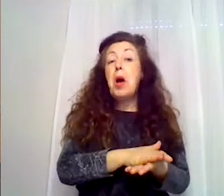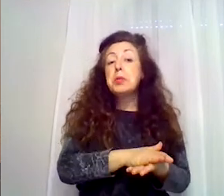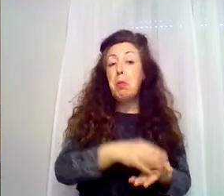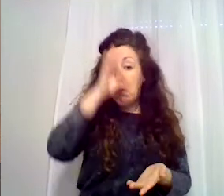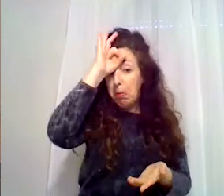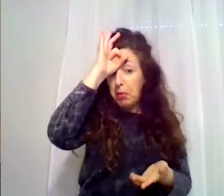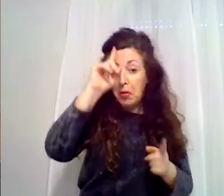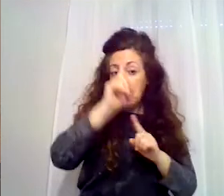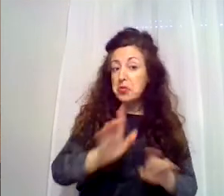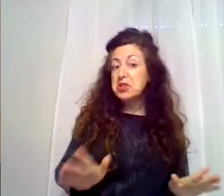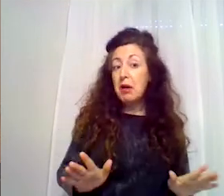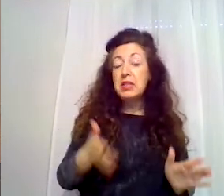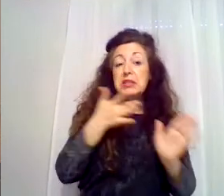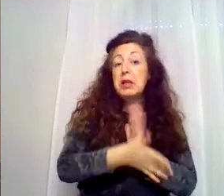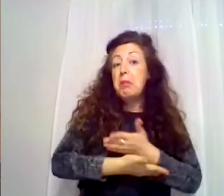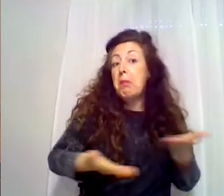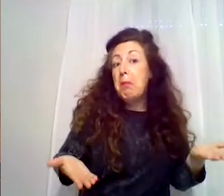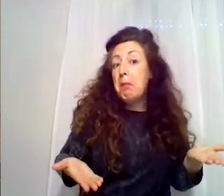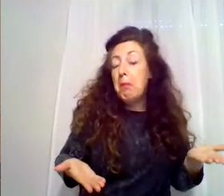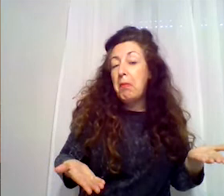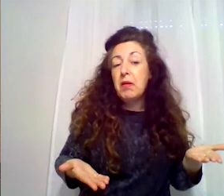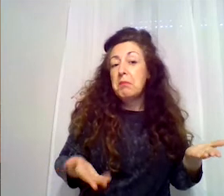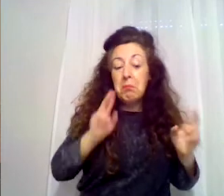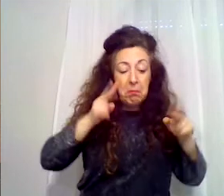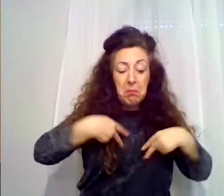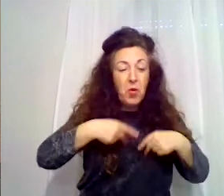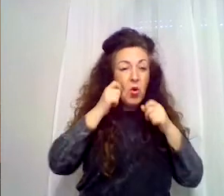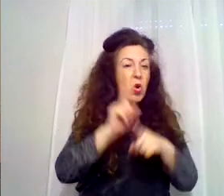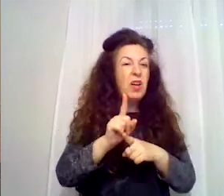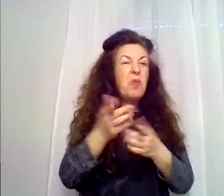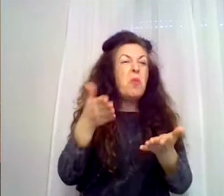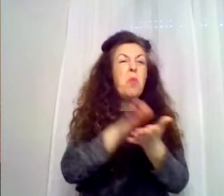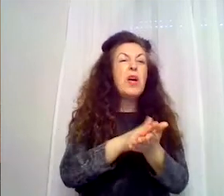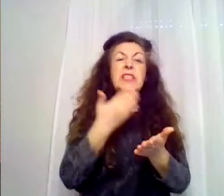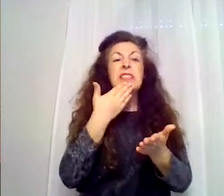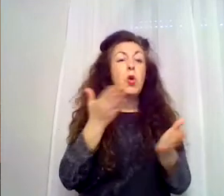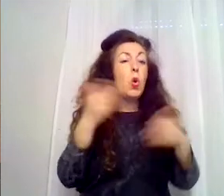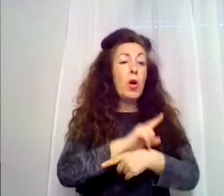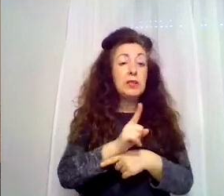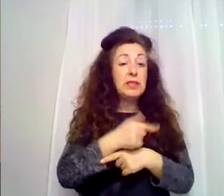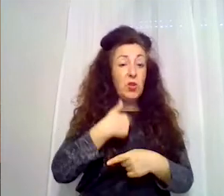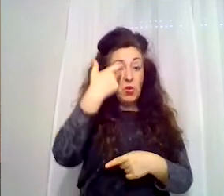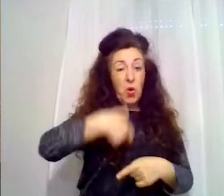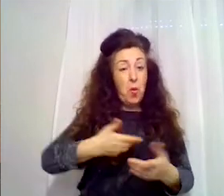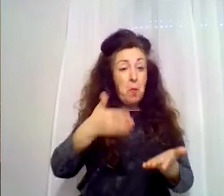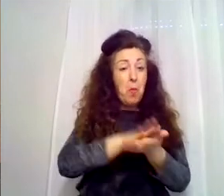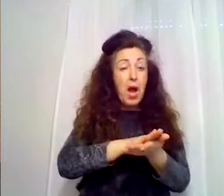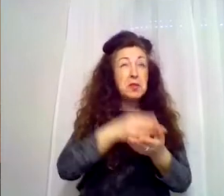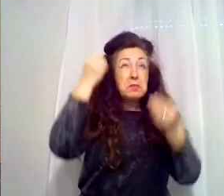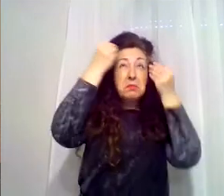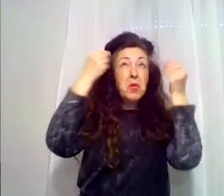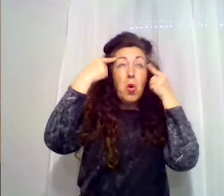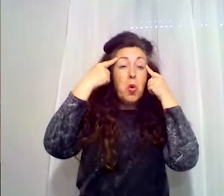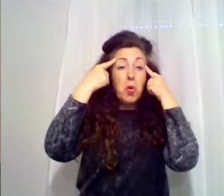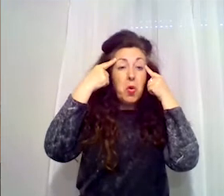muy fragmentariamente porque Epicuro tuvo siempre, desde la propia antigüedad, cuando